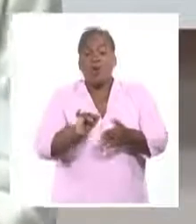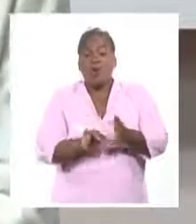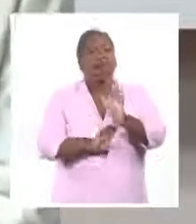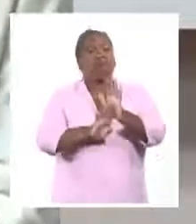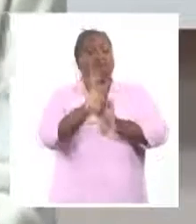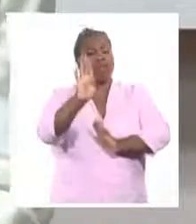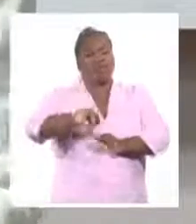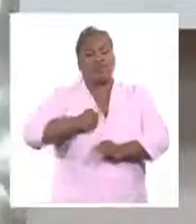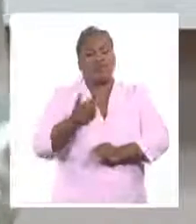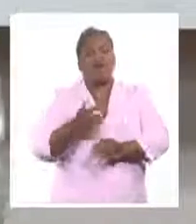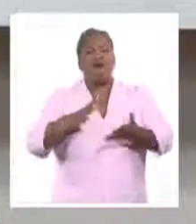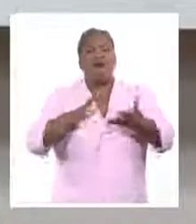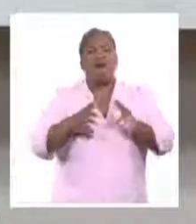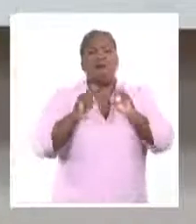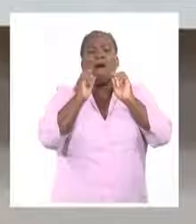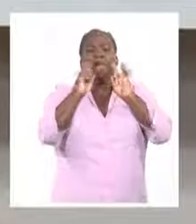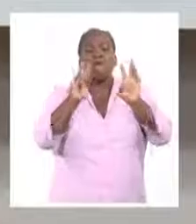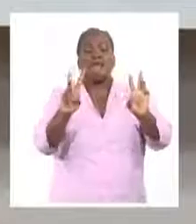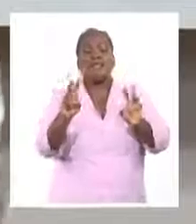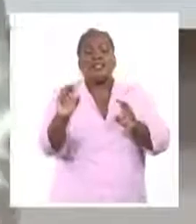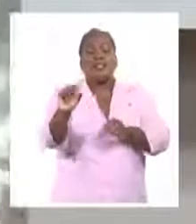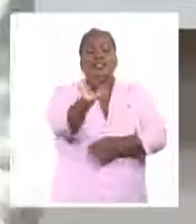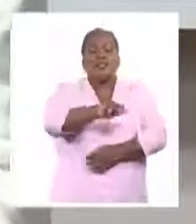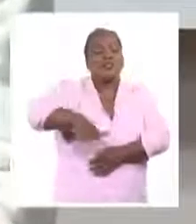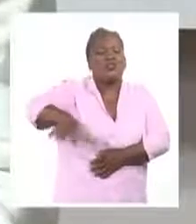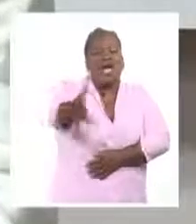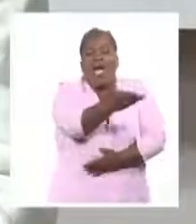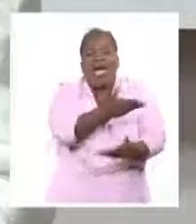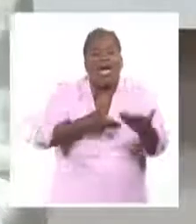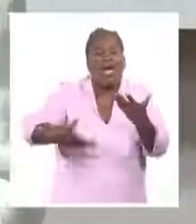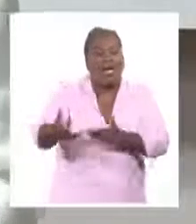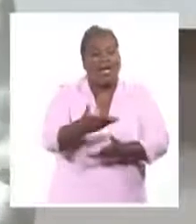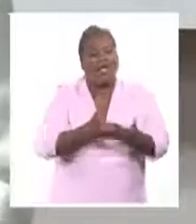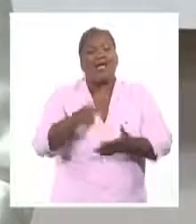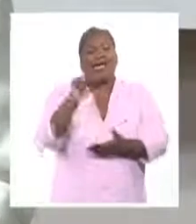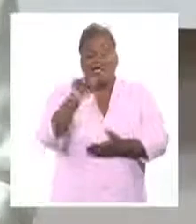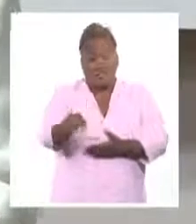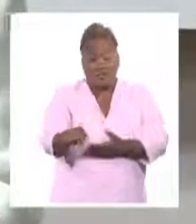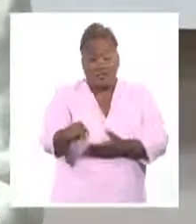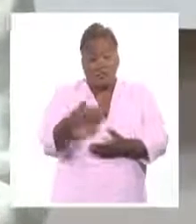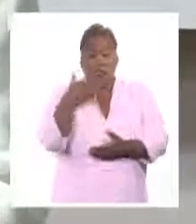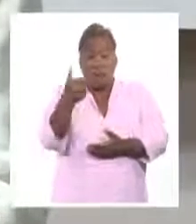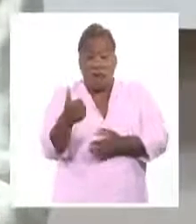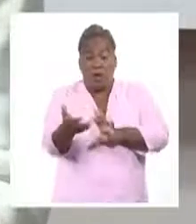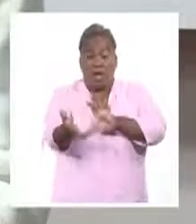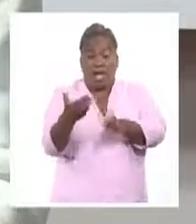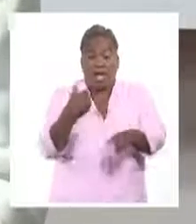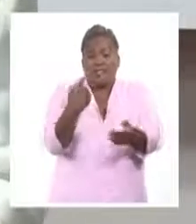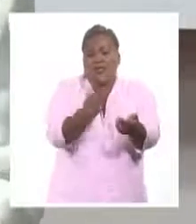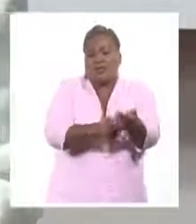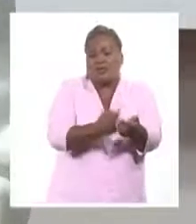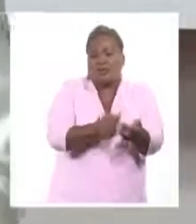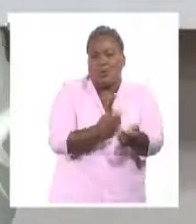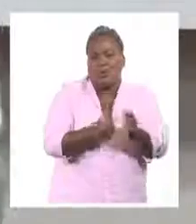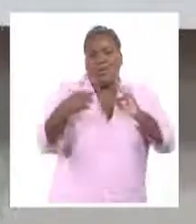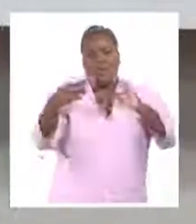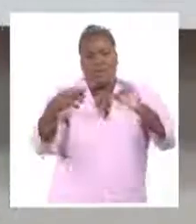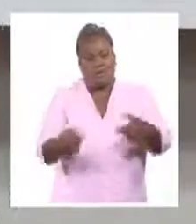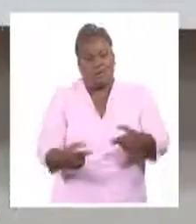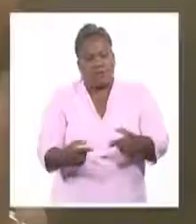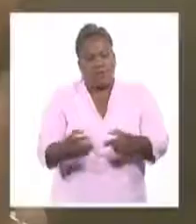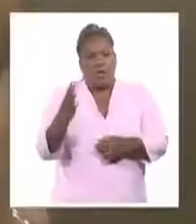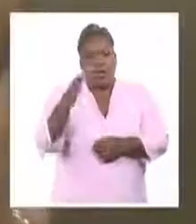formas de convivir, de socializar, que se fortalece en el rescate de esencias y tradiciones. Reitero que no se